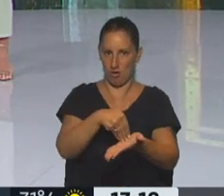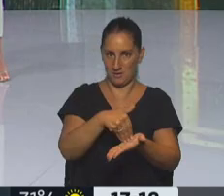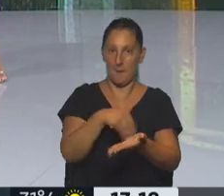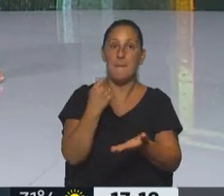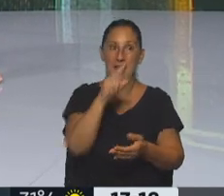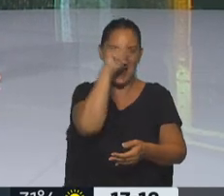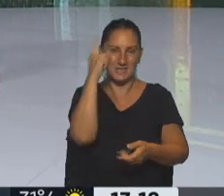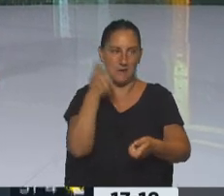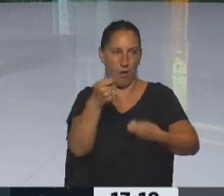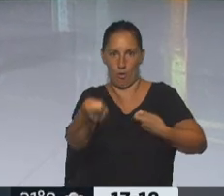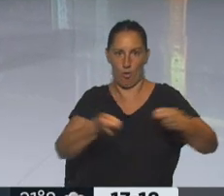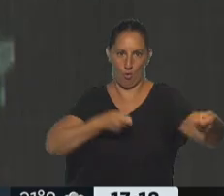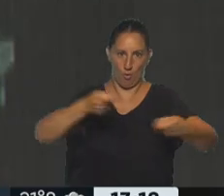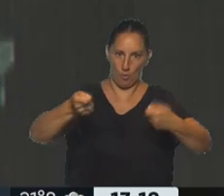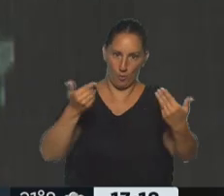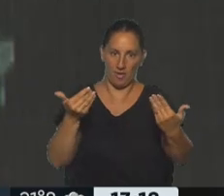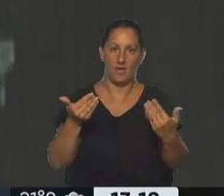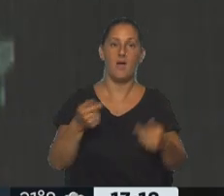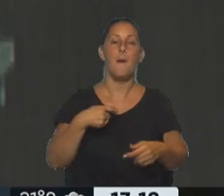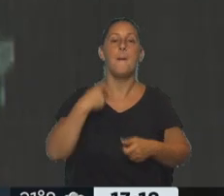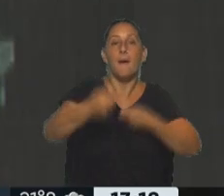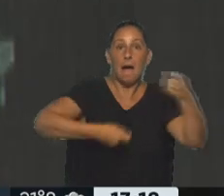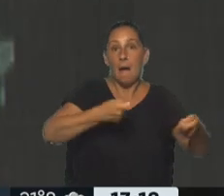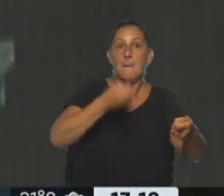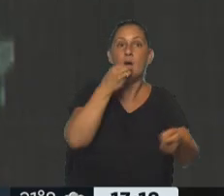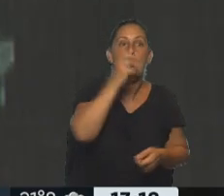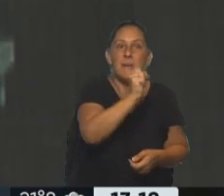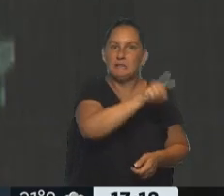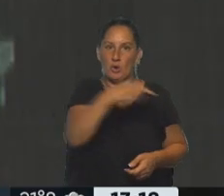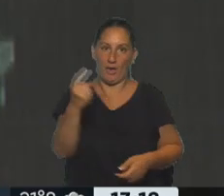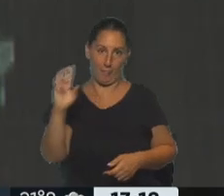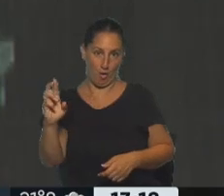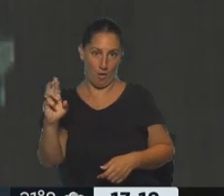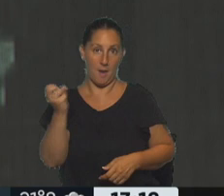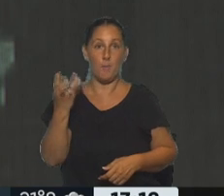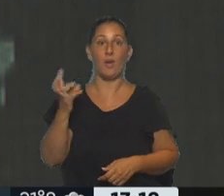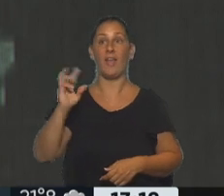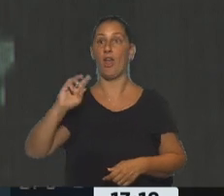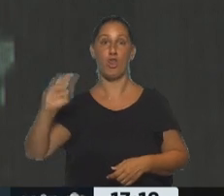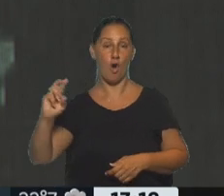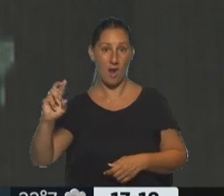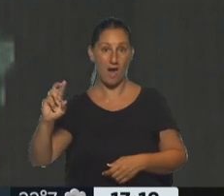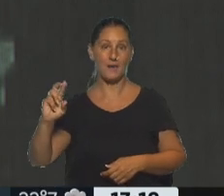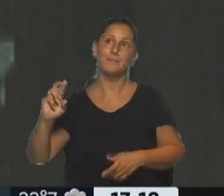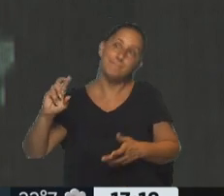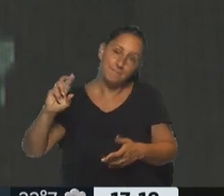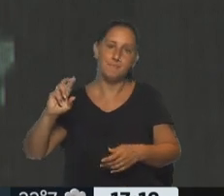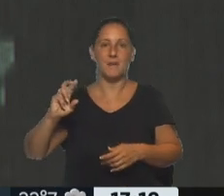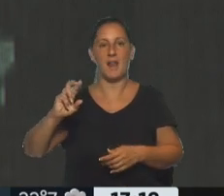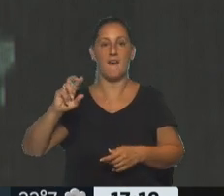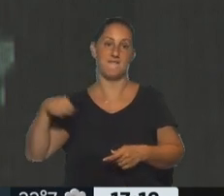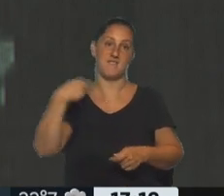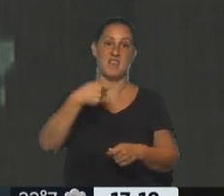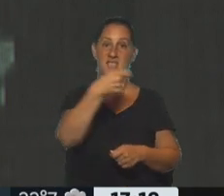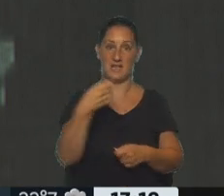financiarse les digo una cosa mejor financiarse en pesos que en dólares porque los dólares que tomaron para poder supuestamente financiar el estado